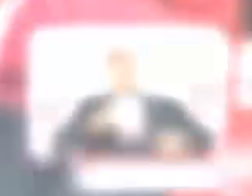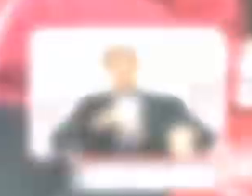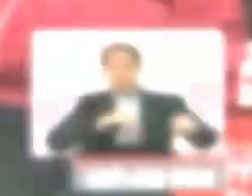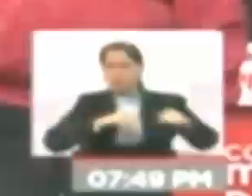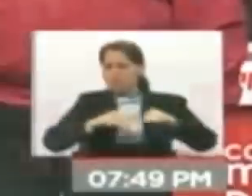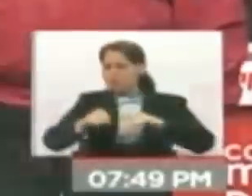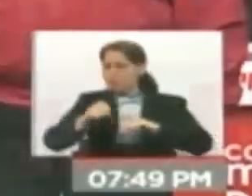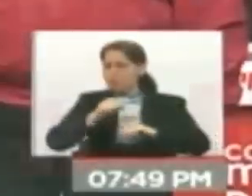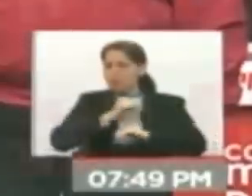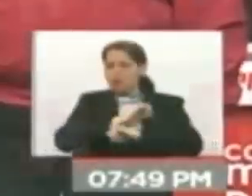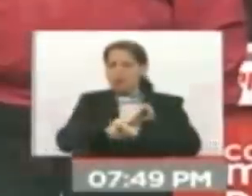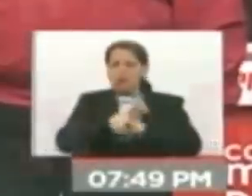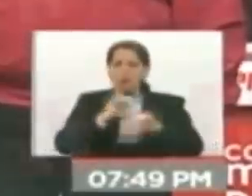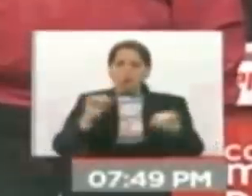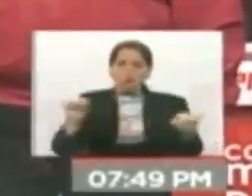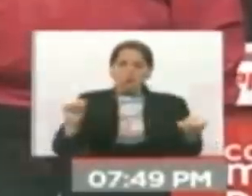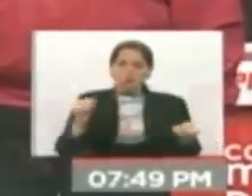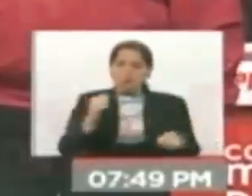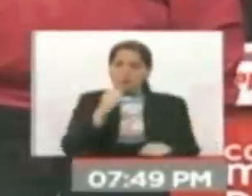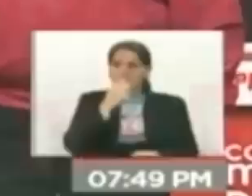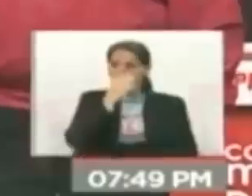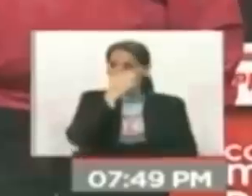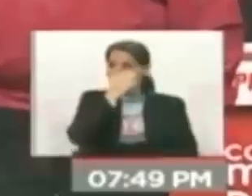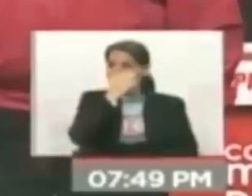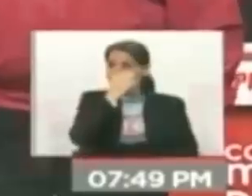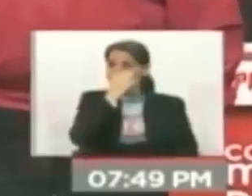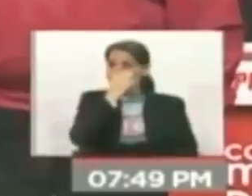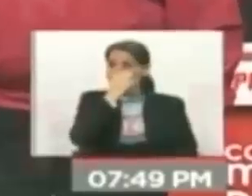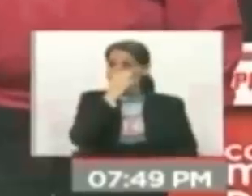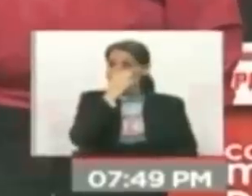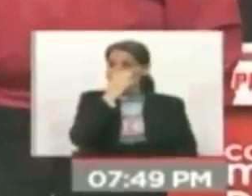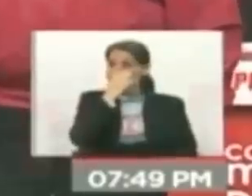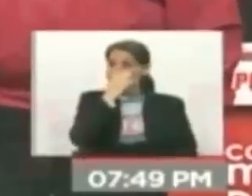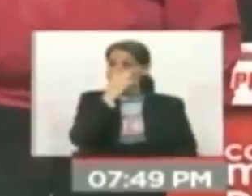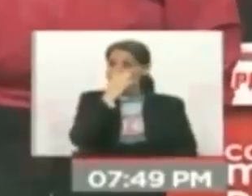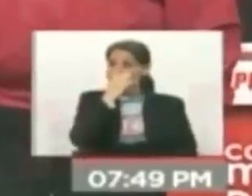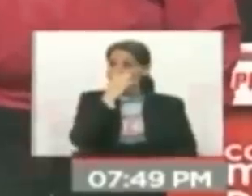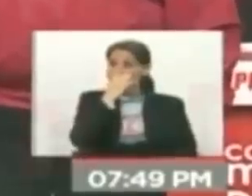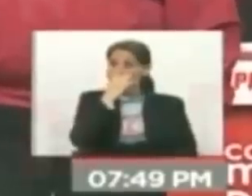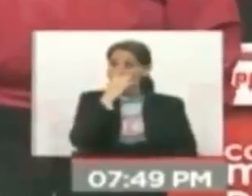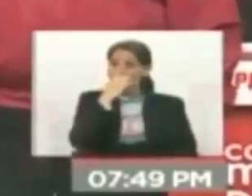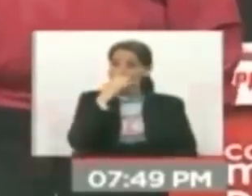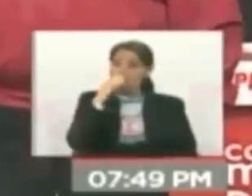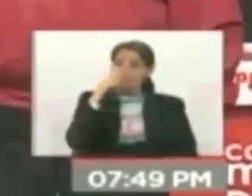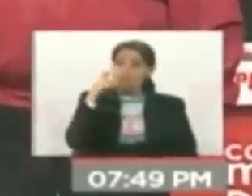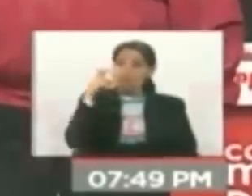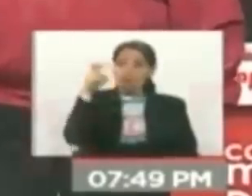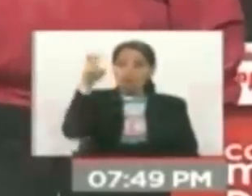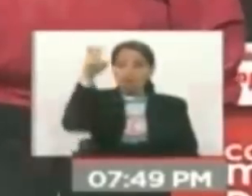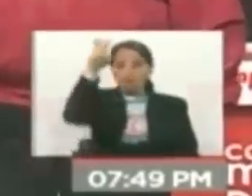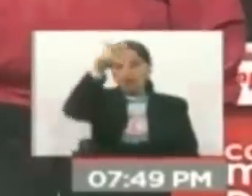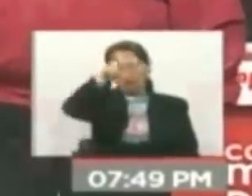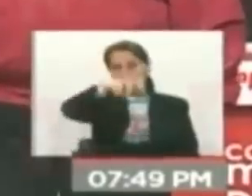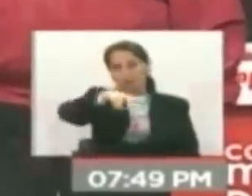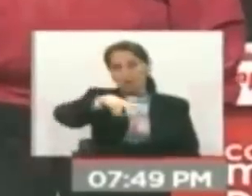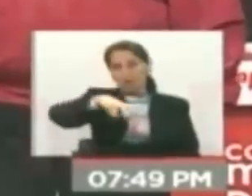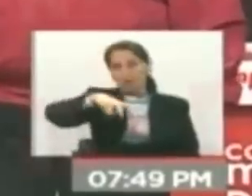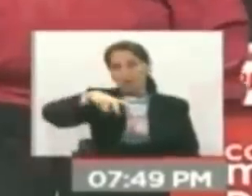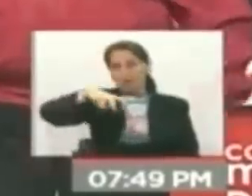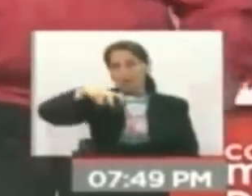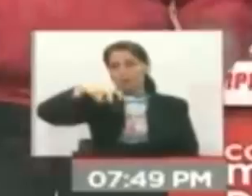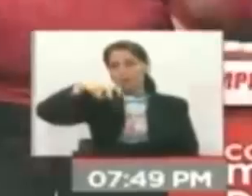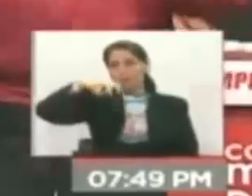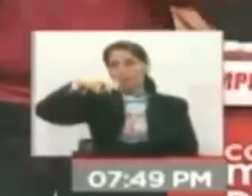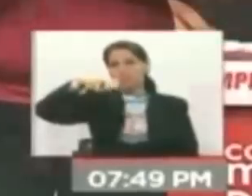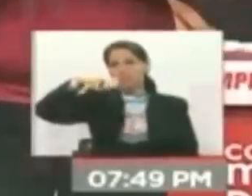ojalá el día que vengan los marín vengas tuvo en ellos simonovis a mí no me importa nada señaló también cabello amenazante al